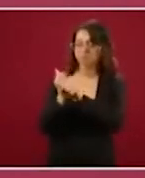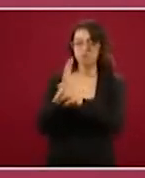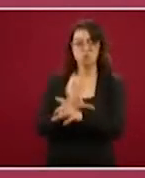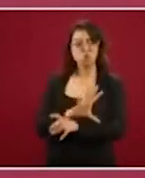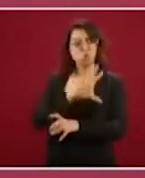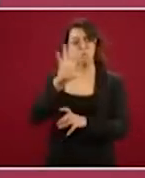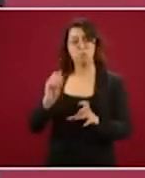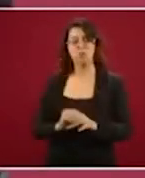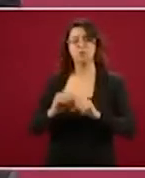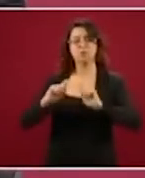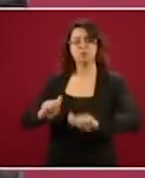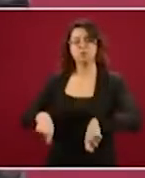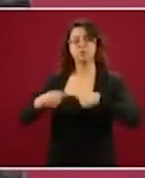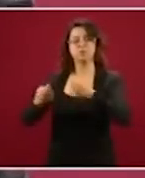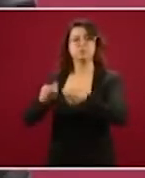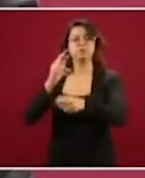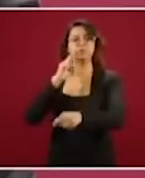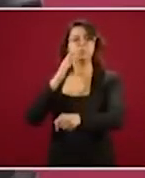está a cargo